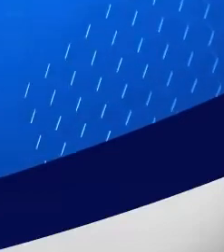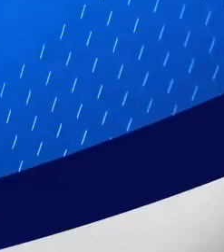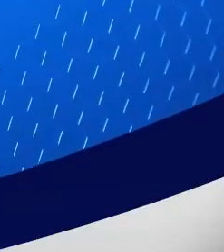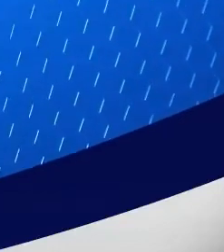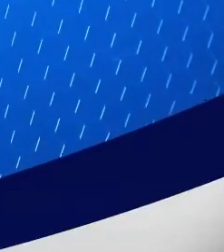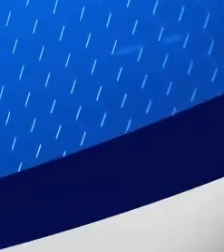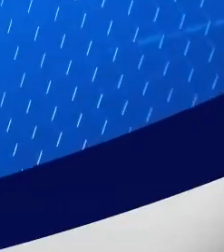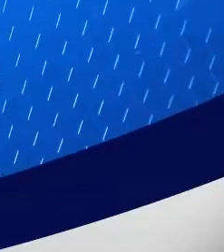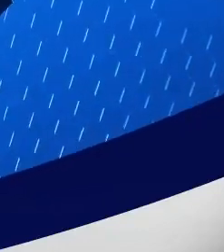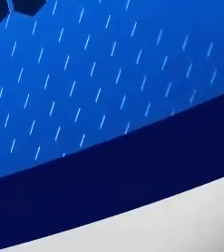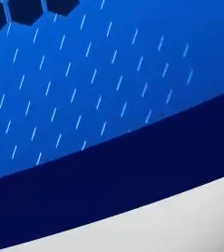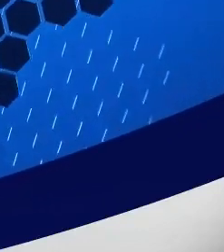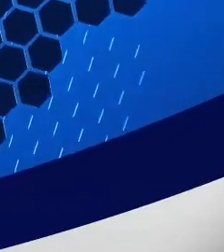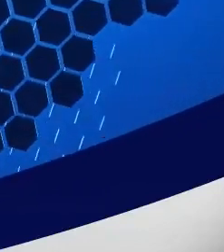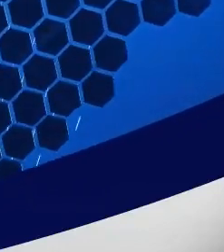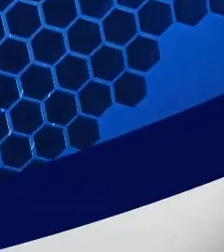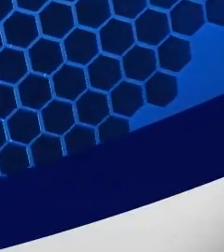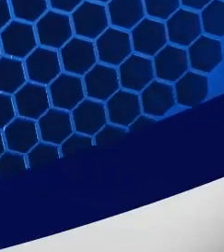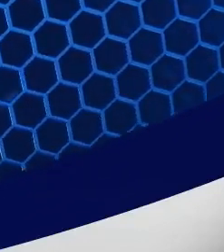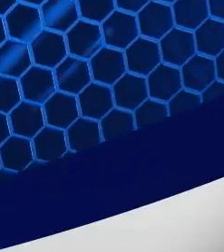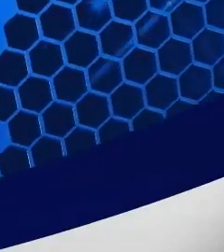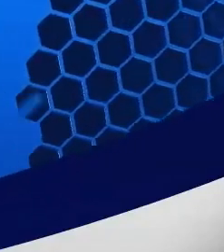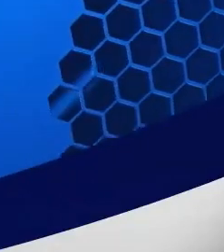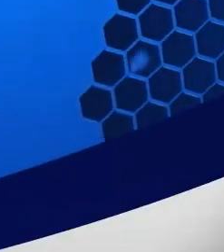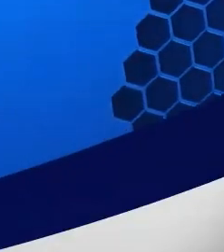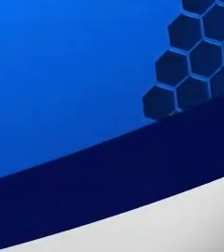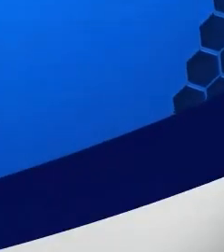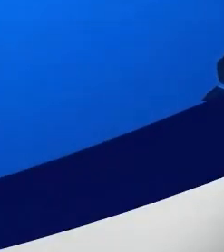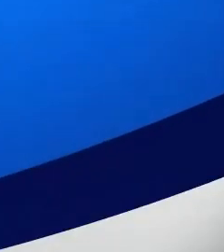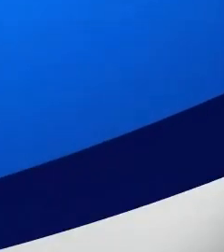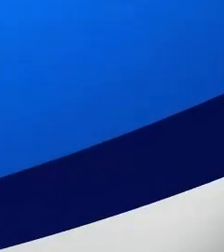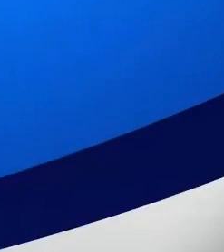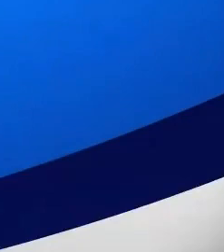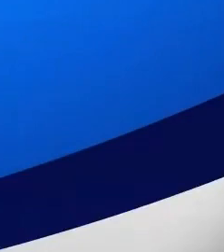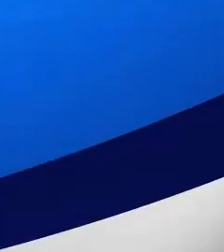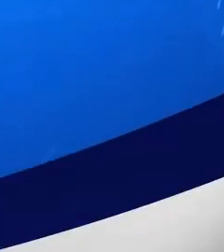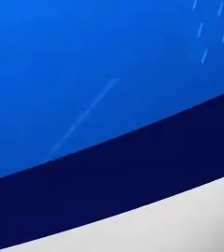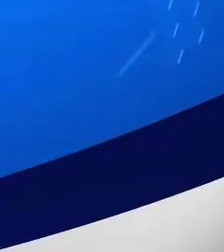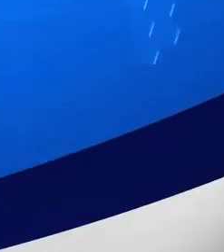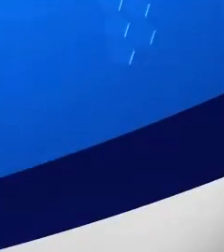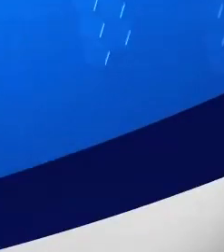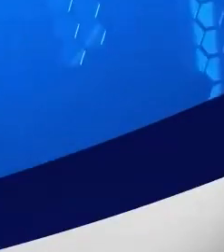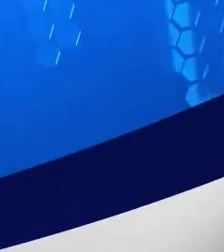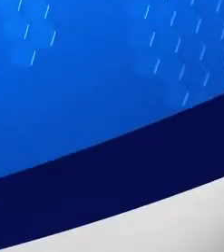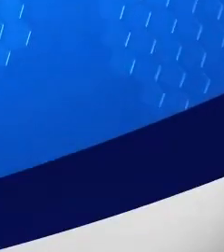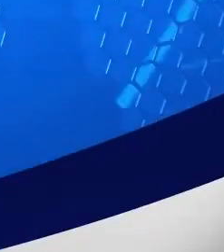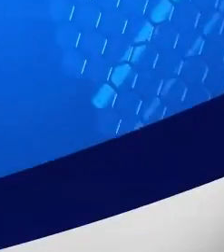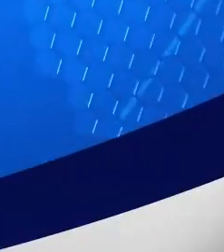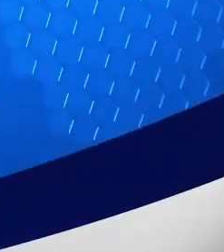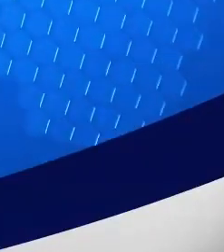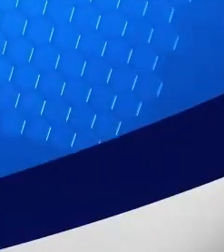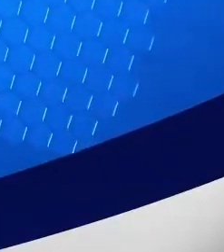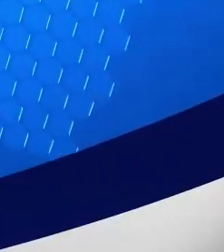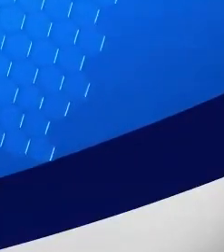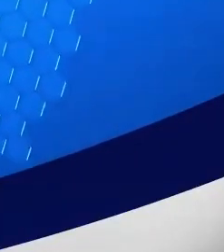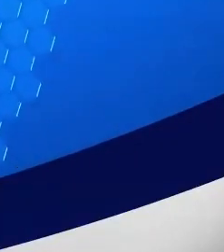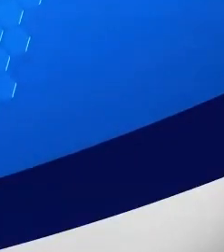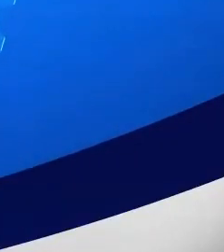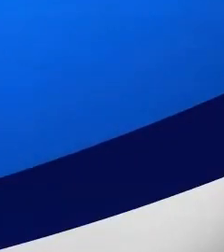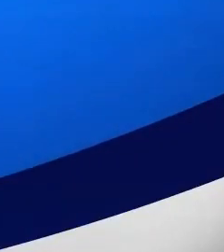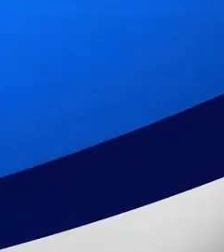Muy bien, el regidor Lucho Mía señaló que los peajes son pura